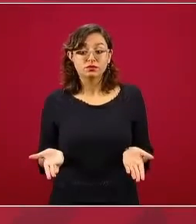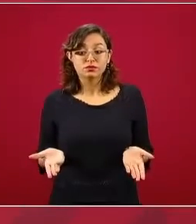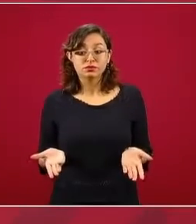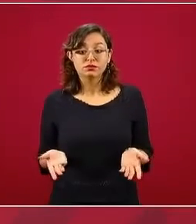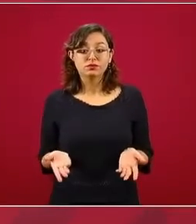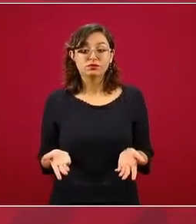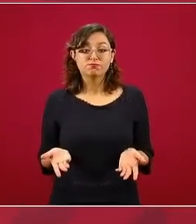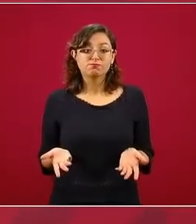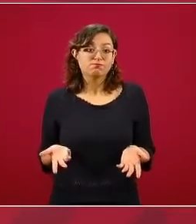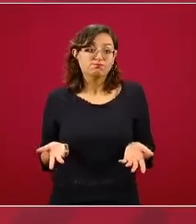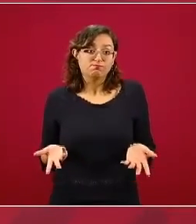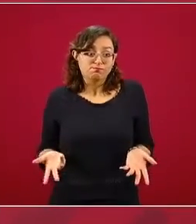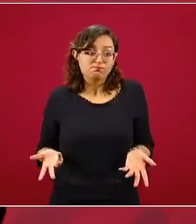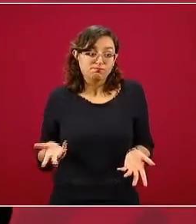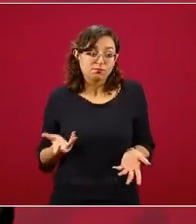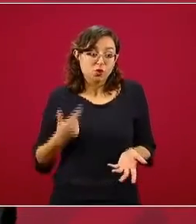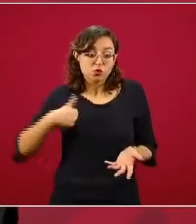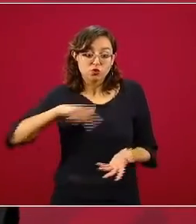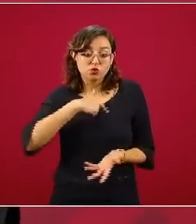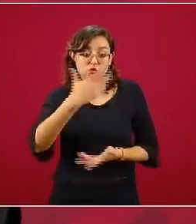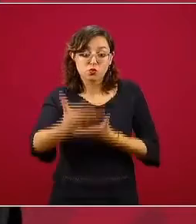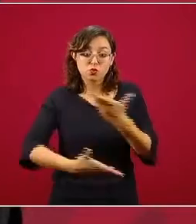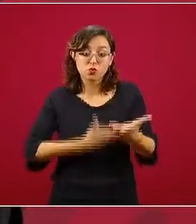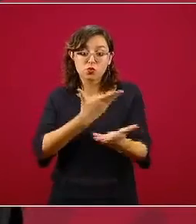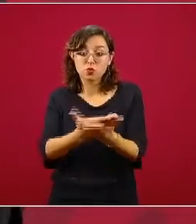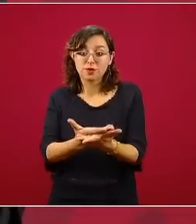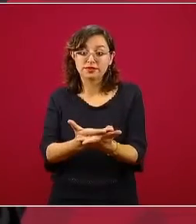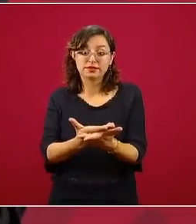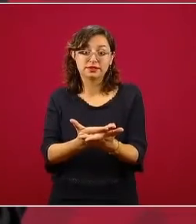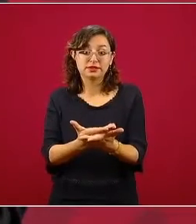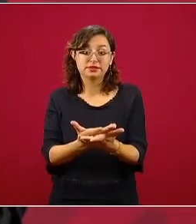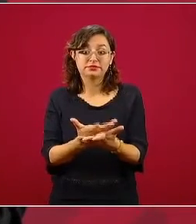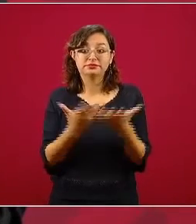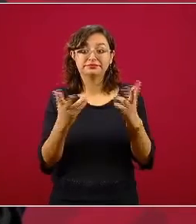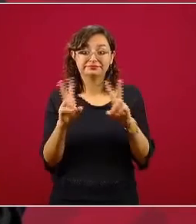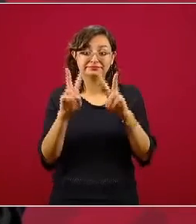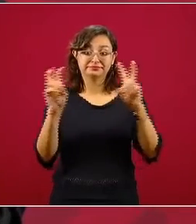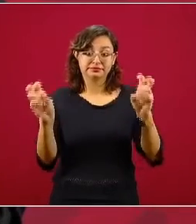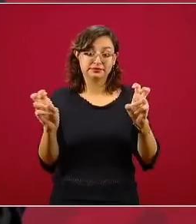estamos nosotros proponiendo en el caso de la